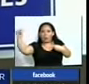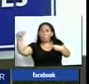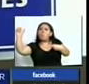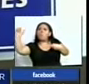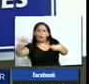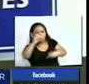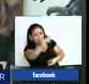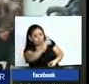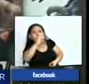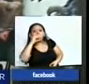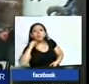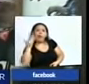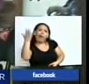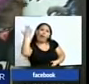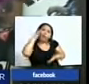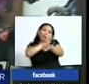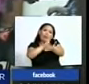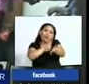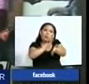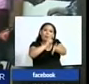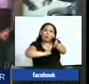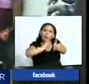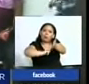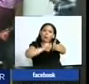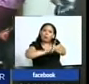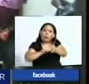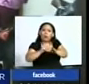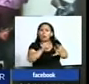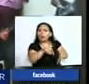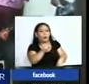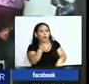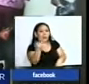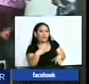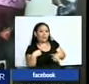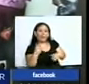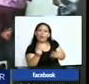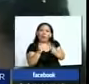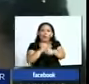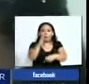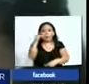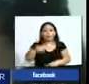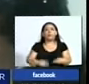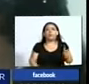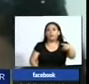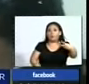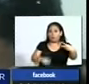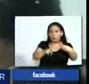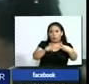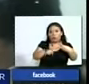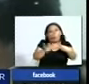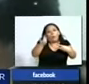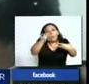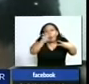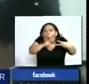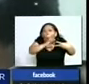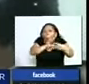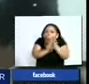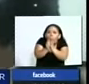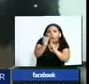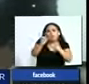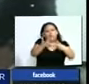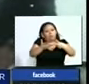los fondos cotizados sin renunciar a su nacionalidad, y el segundo es para que las personas con enfermedades terminales